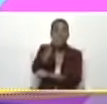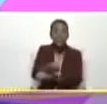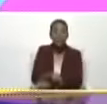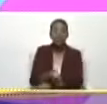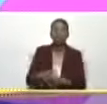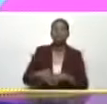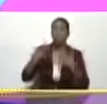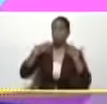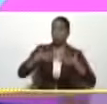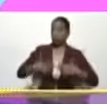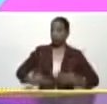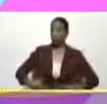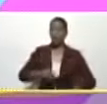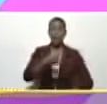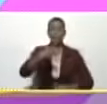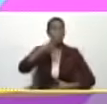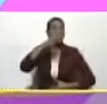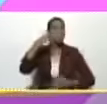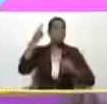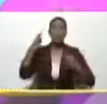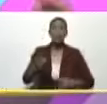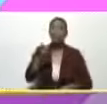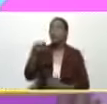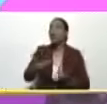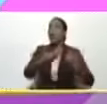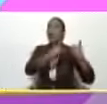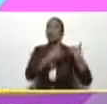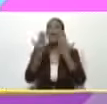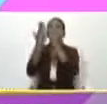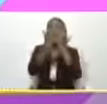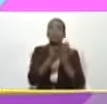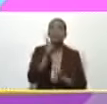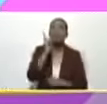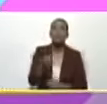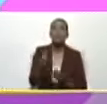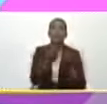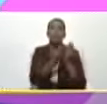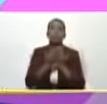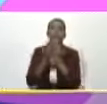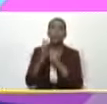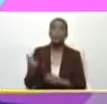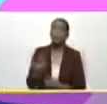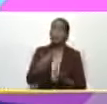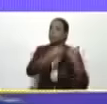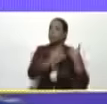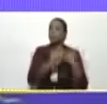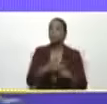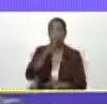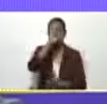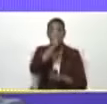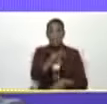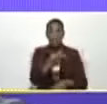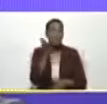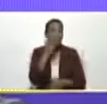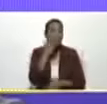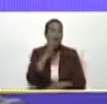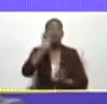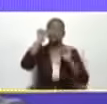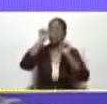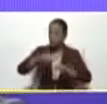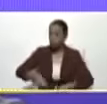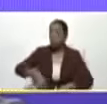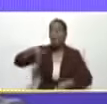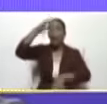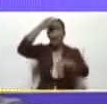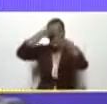bata blanca y ella me dice tú tu única responsabilidad que tienes es estudiar y tú respetas eso claro y lo